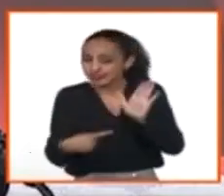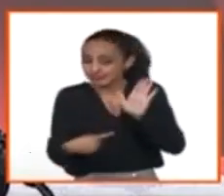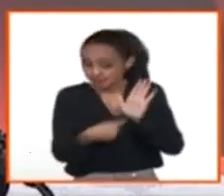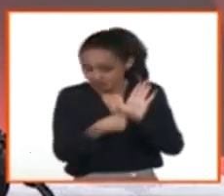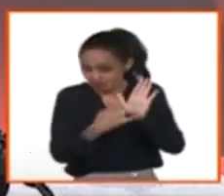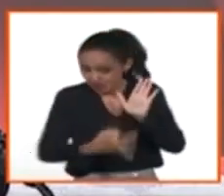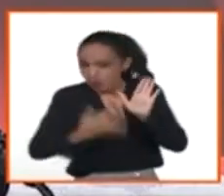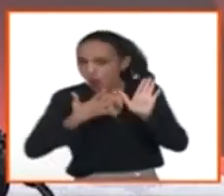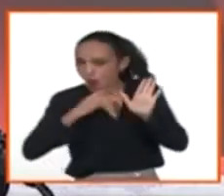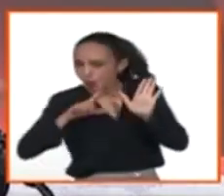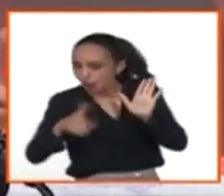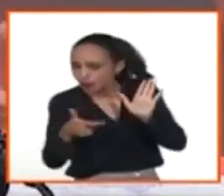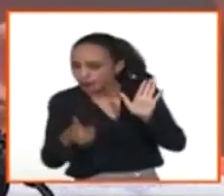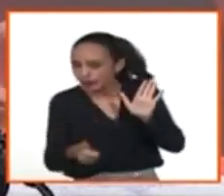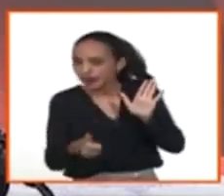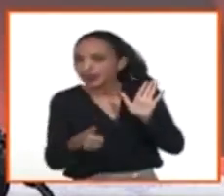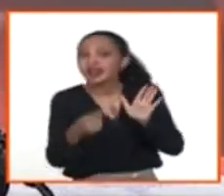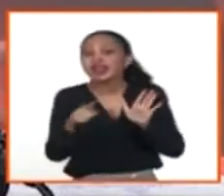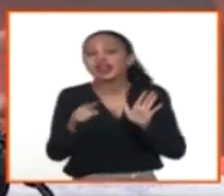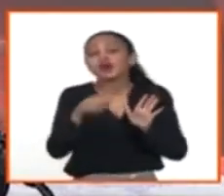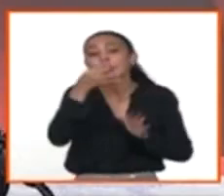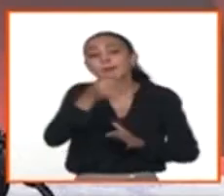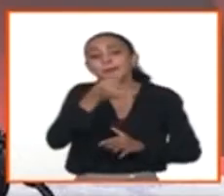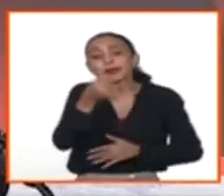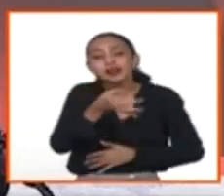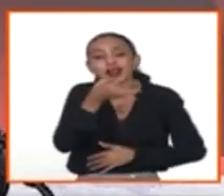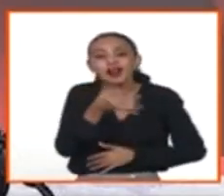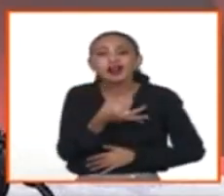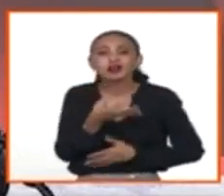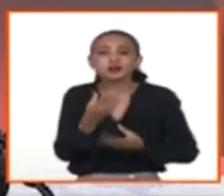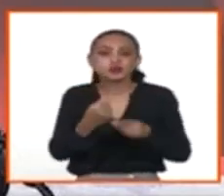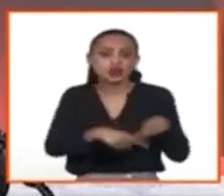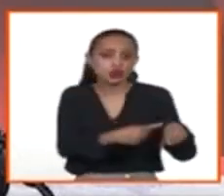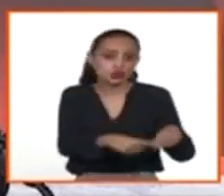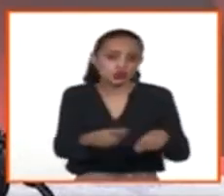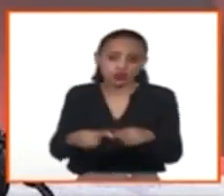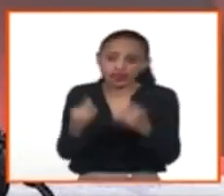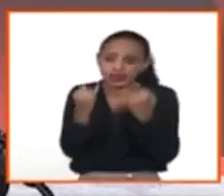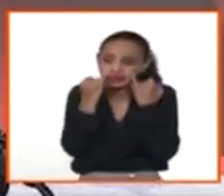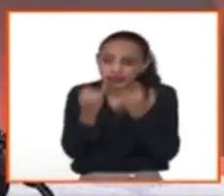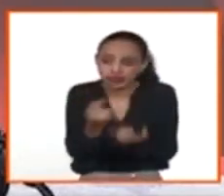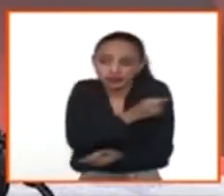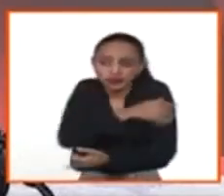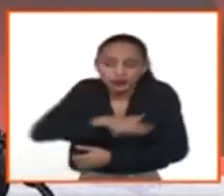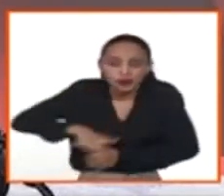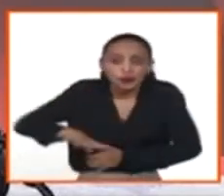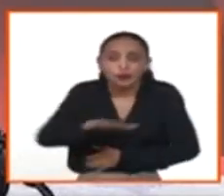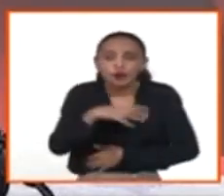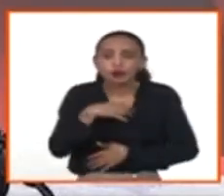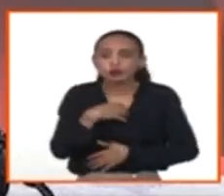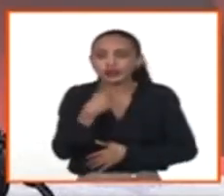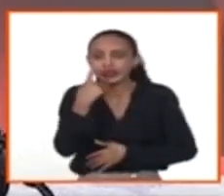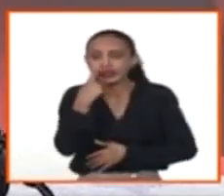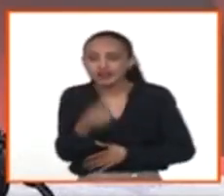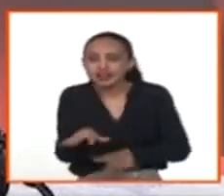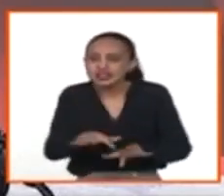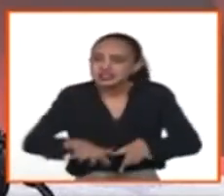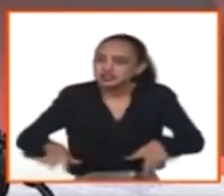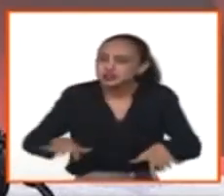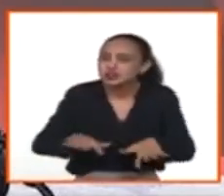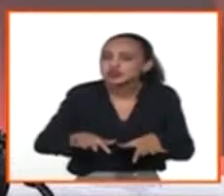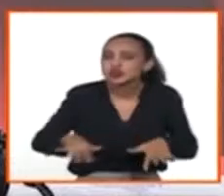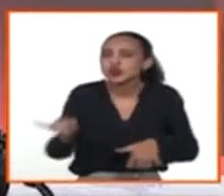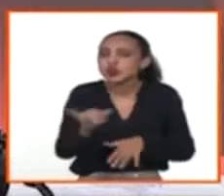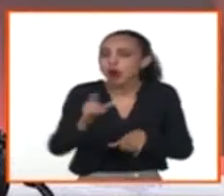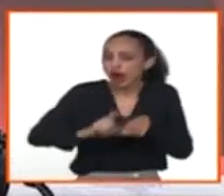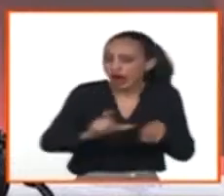en temas que son de interés del país, ¿no?, que tiene que ver con el medio rural, con la necesidad de la formación de las